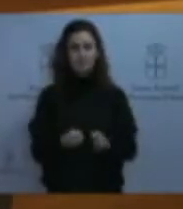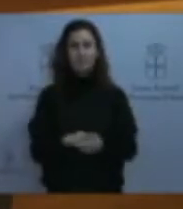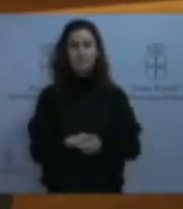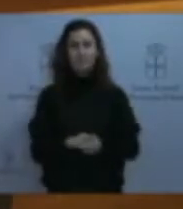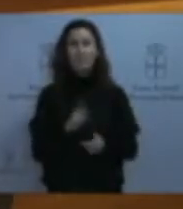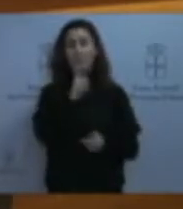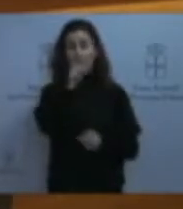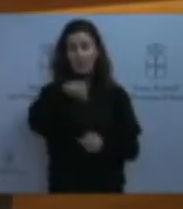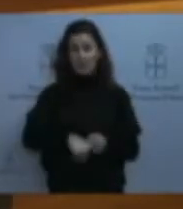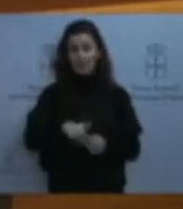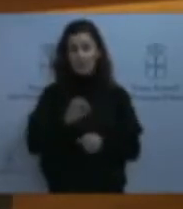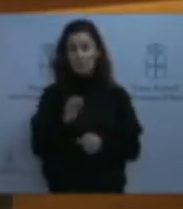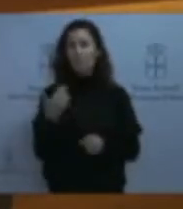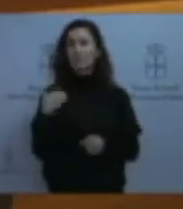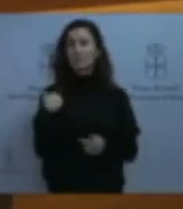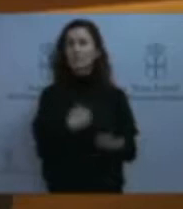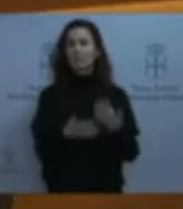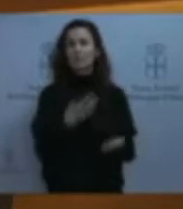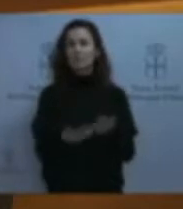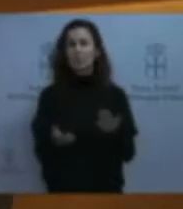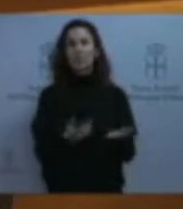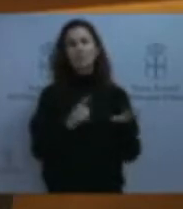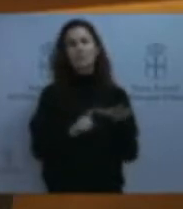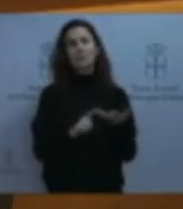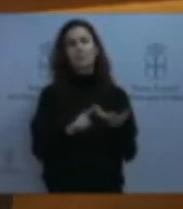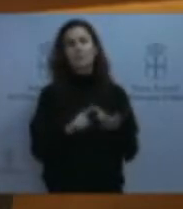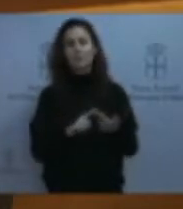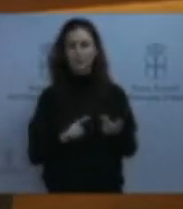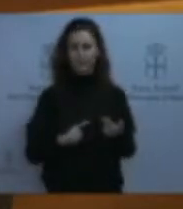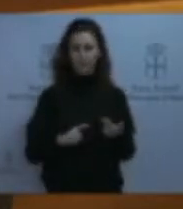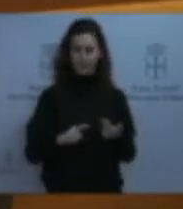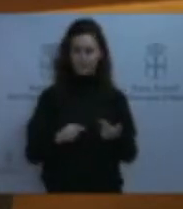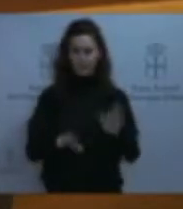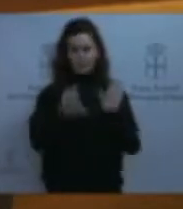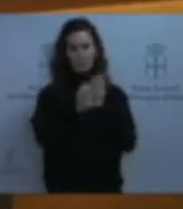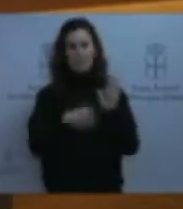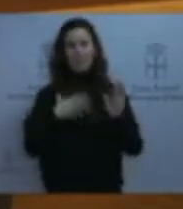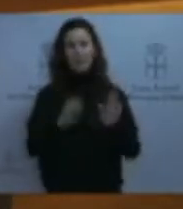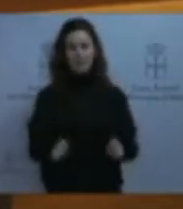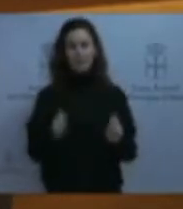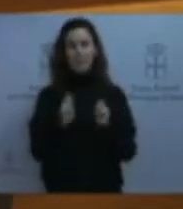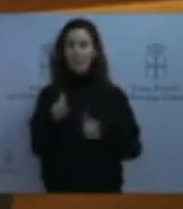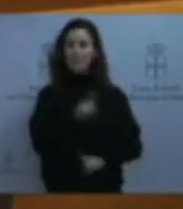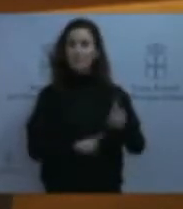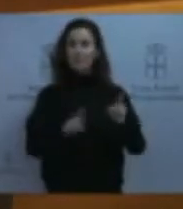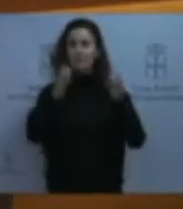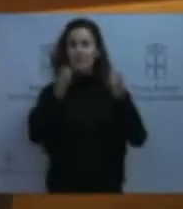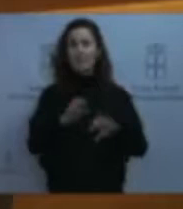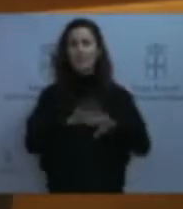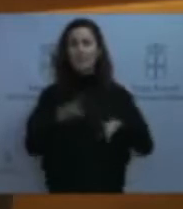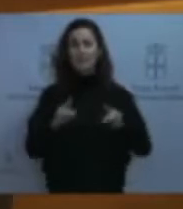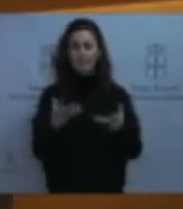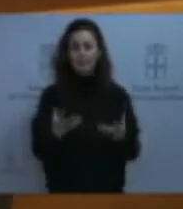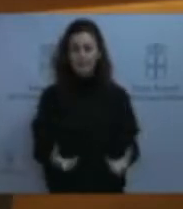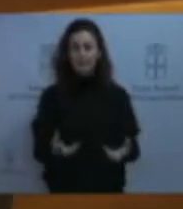advertimos aquí mismo, en marzo, de todo esto, de que podría ser una ley que supusiera un verdadero problema para la erosión y para la